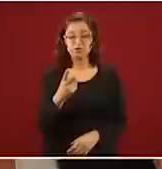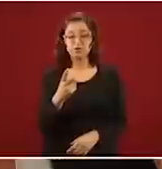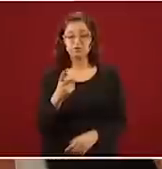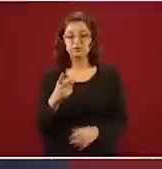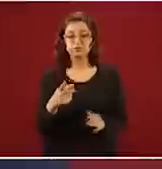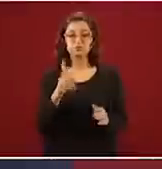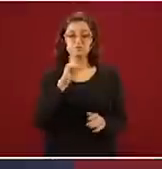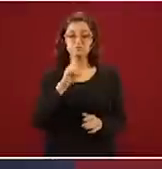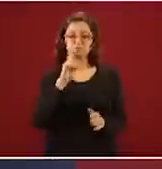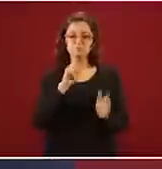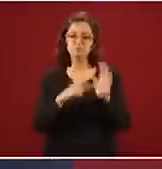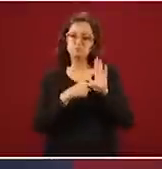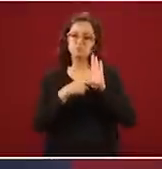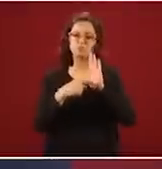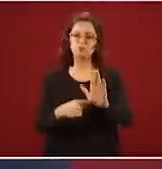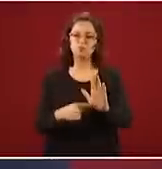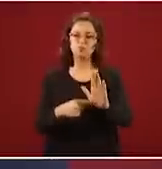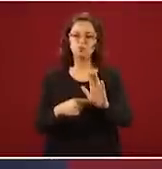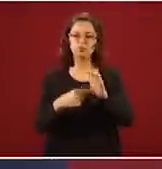probar lo que les estoy diciendo.